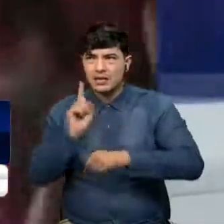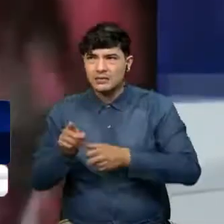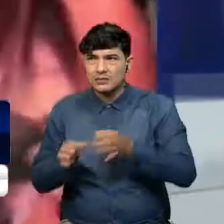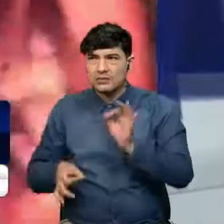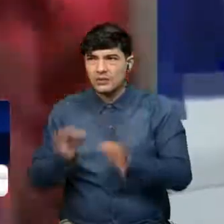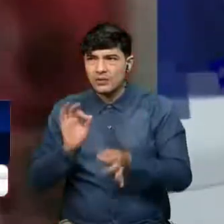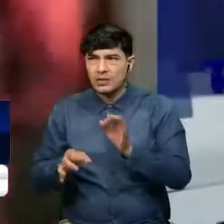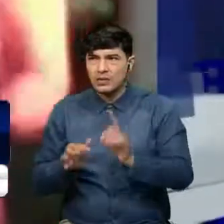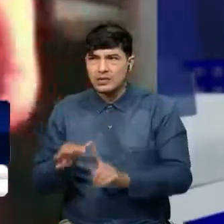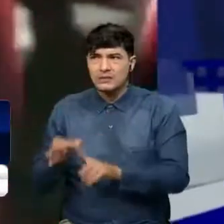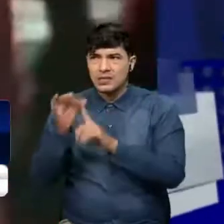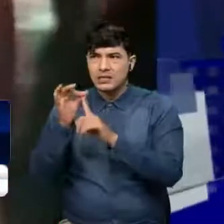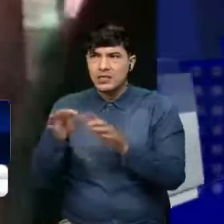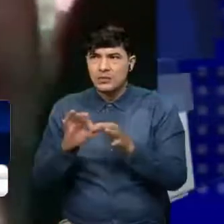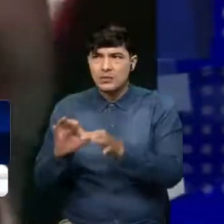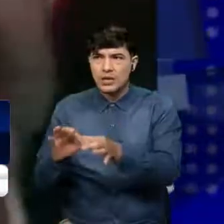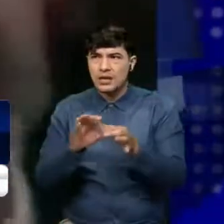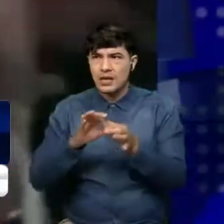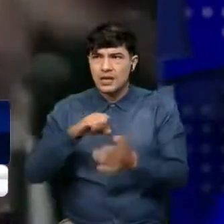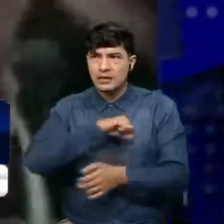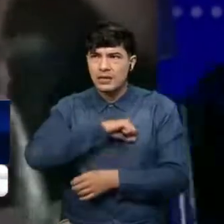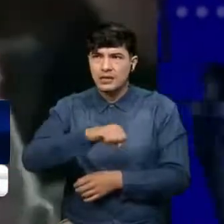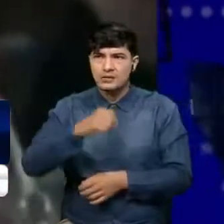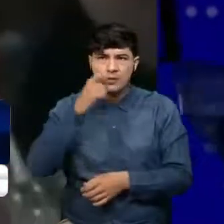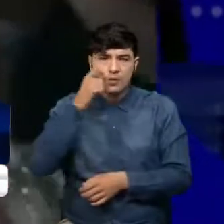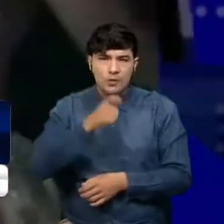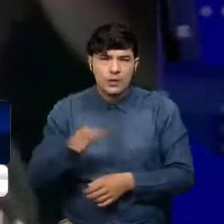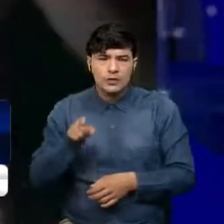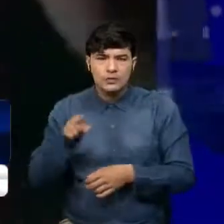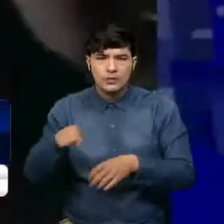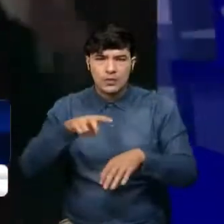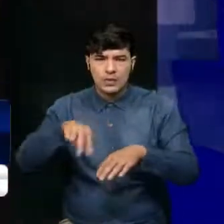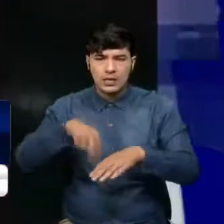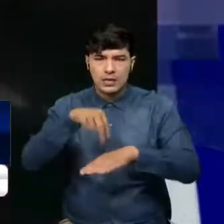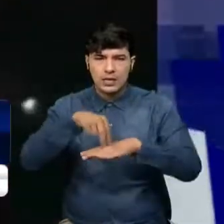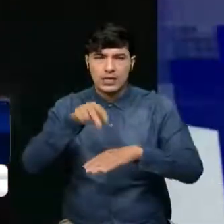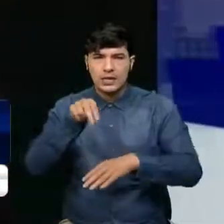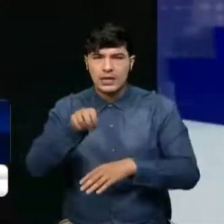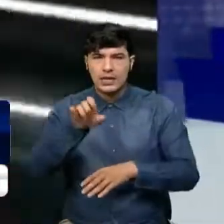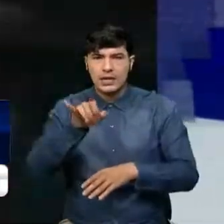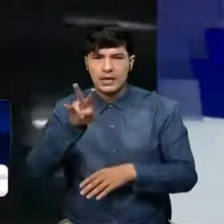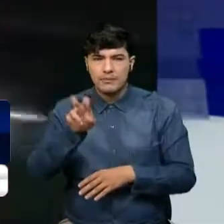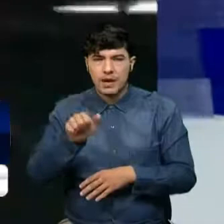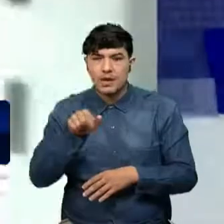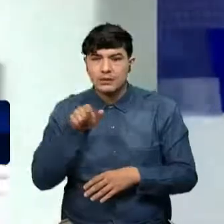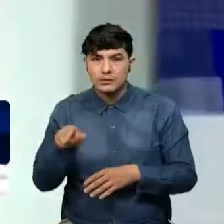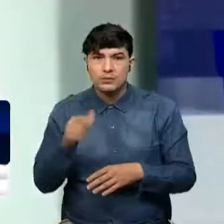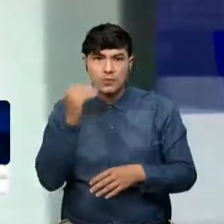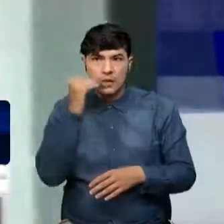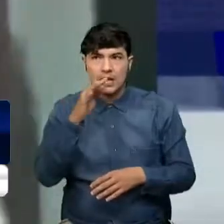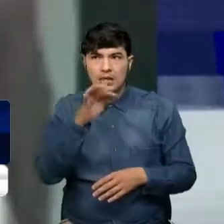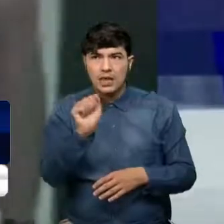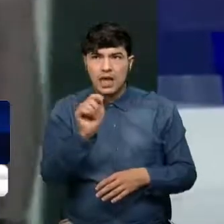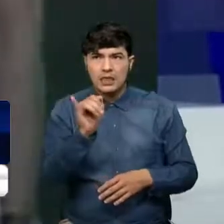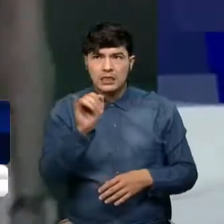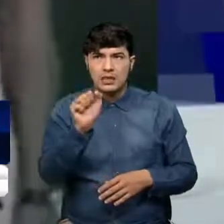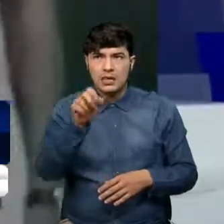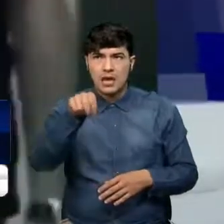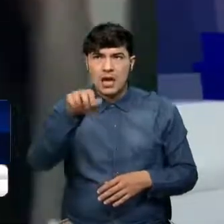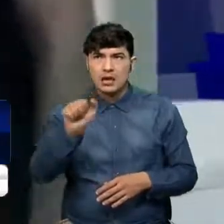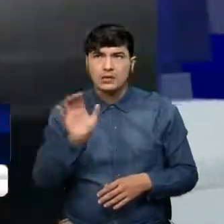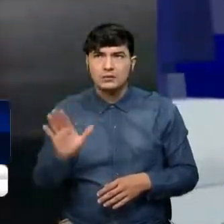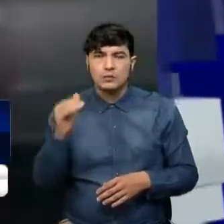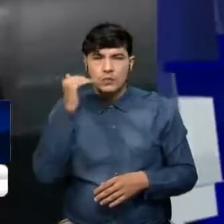Circuito Especializado de la Unidad de Derechos Humanos de Neiva, Tatiana Oliveros, quien estaba condenada por nexos con bandas